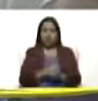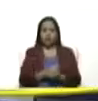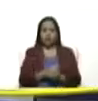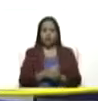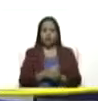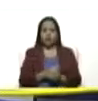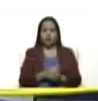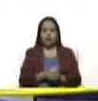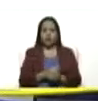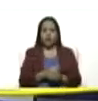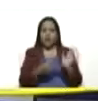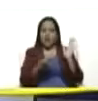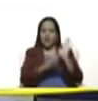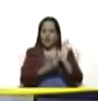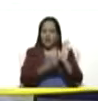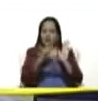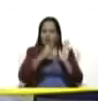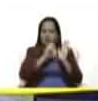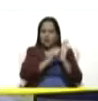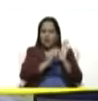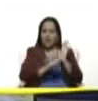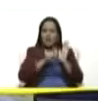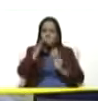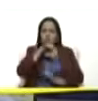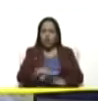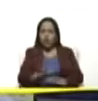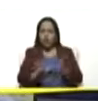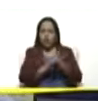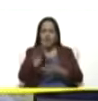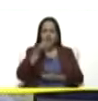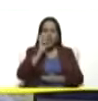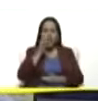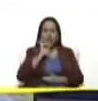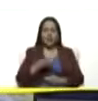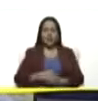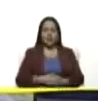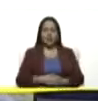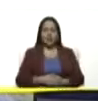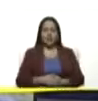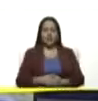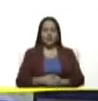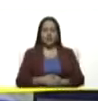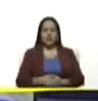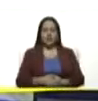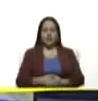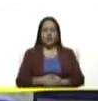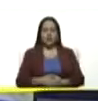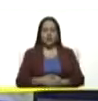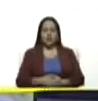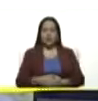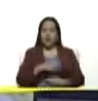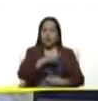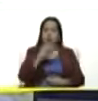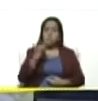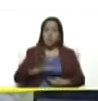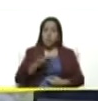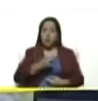Y aquí está Historia del Café. Ayayal América. Esto promete este libro,